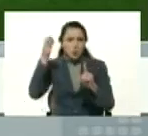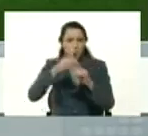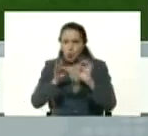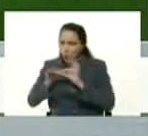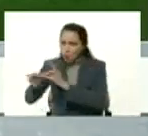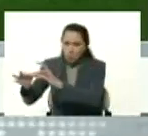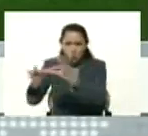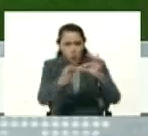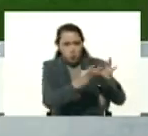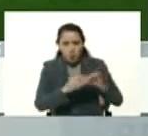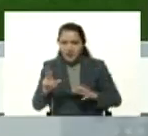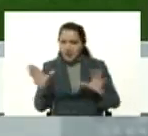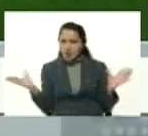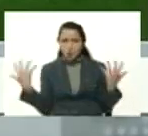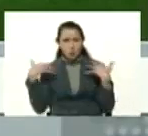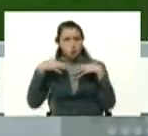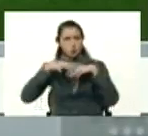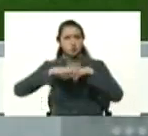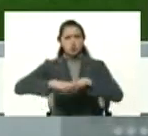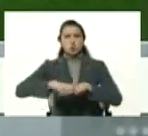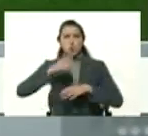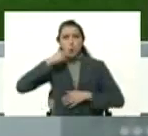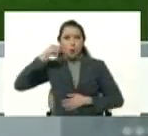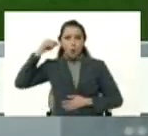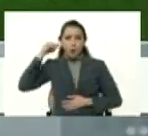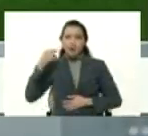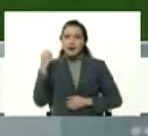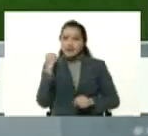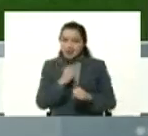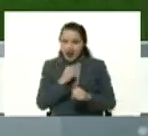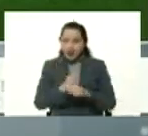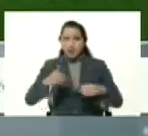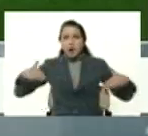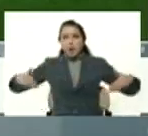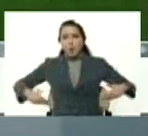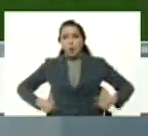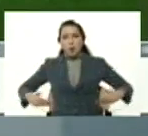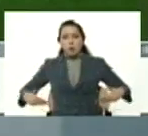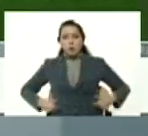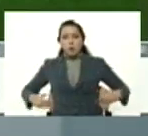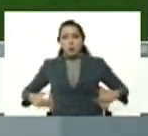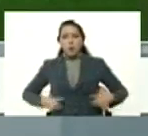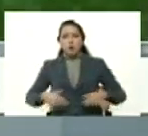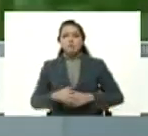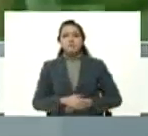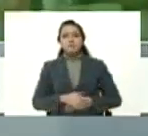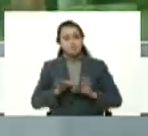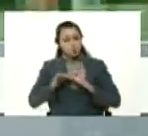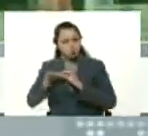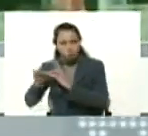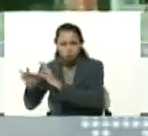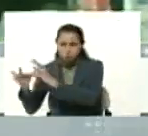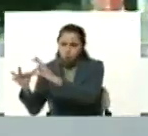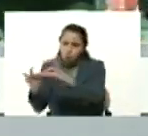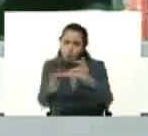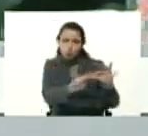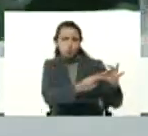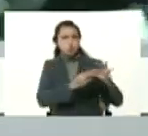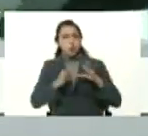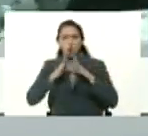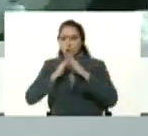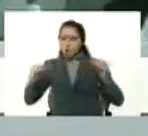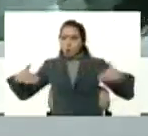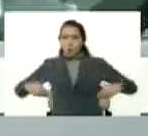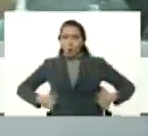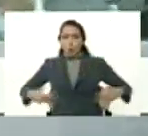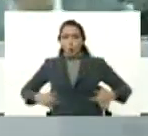los venezolanos y a todas las venezolanas en el trabajo, en el esfuerzo, mancomunar todo el